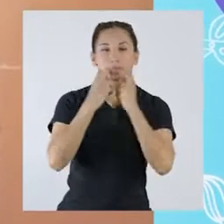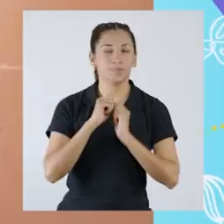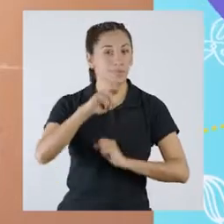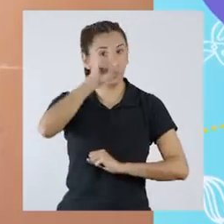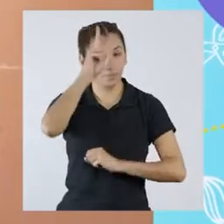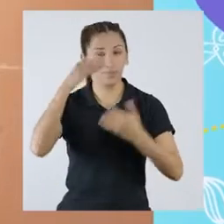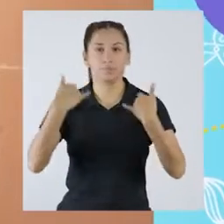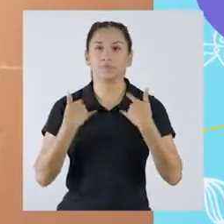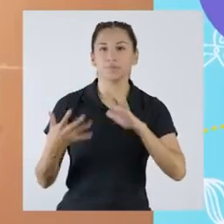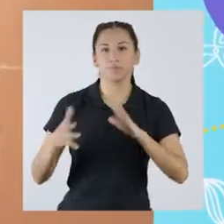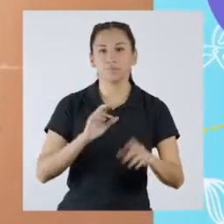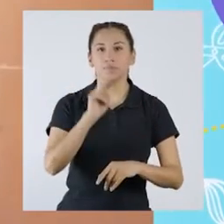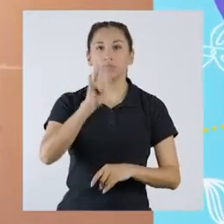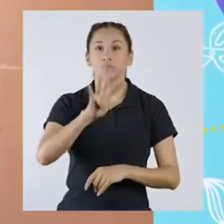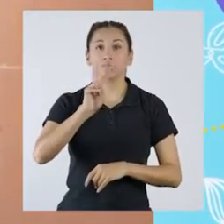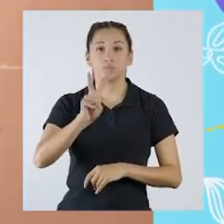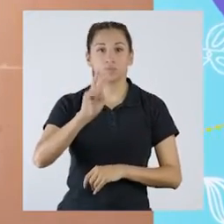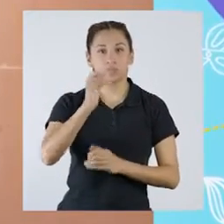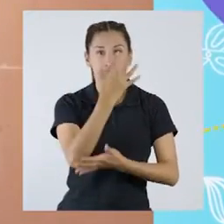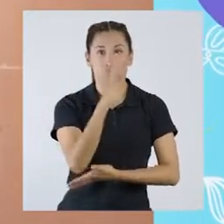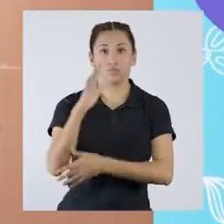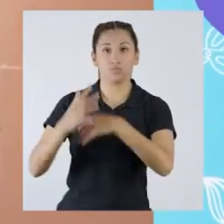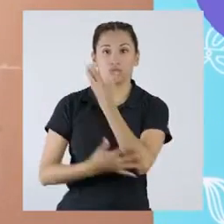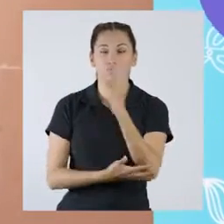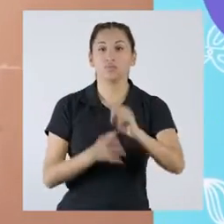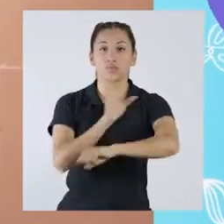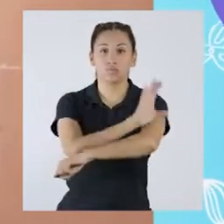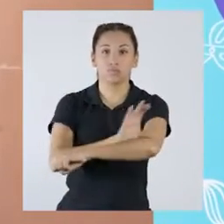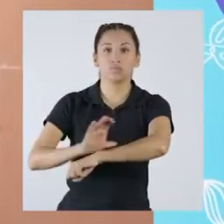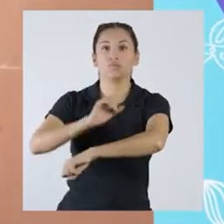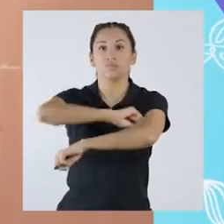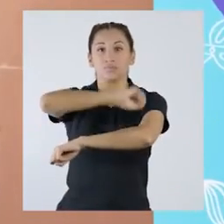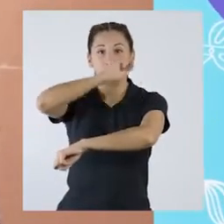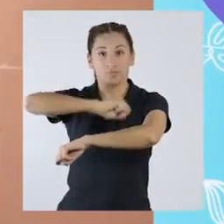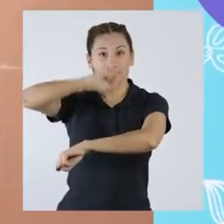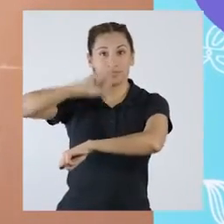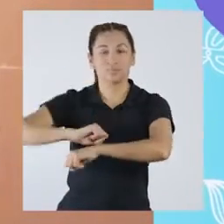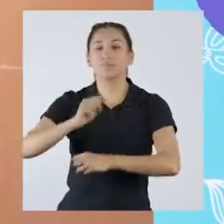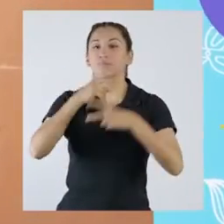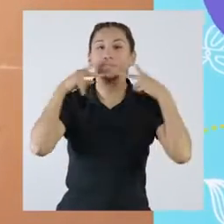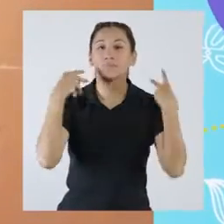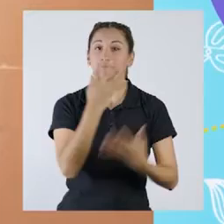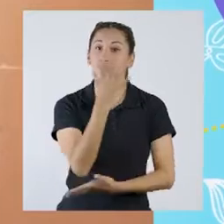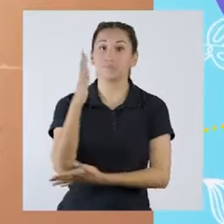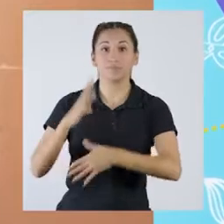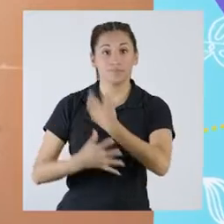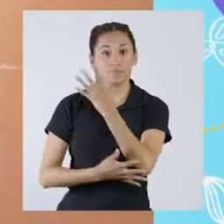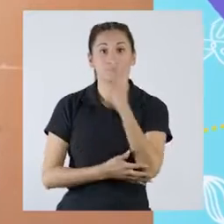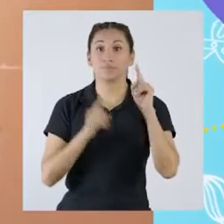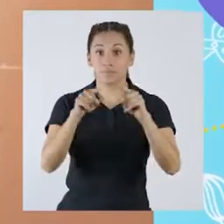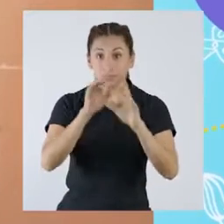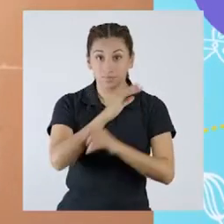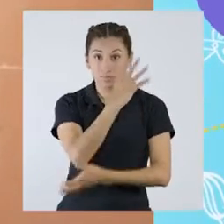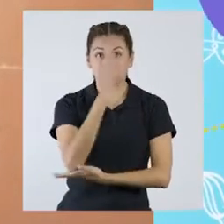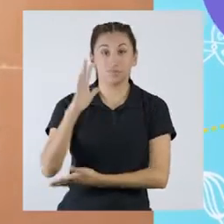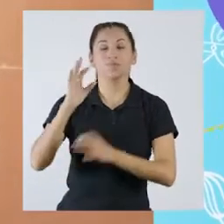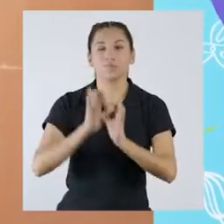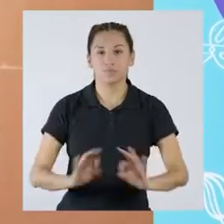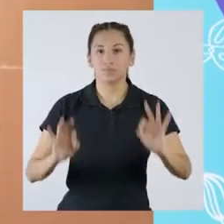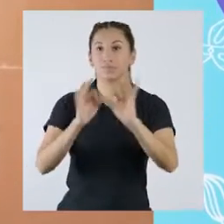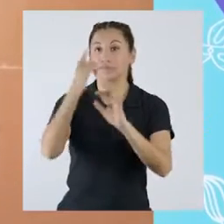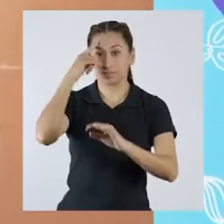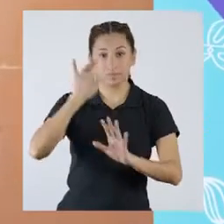Perú existen alrededor de 42 bosques en nuestra costa, sierra y selva. Estos bosques son muy importantes para la